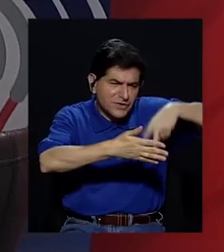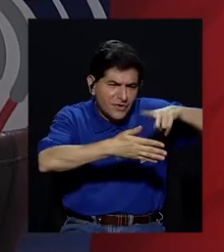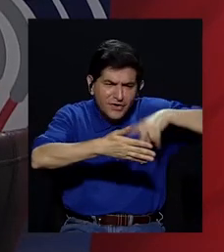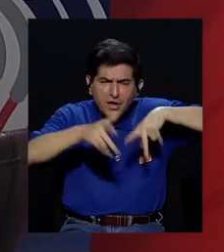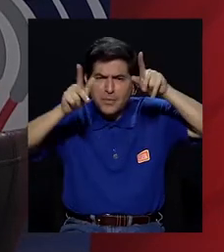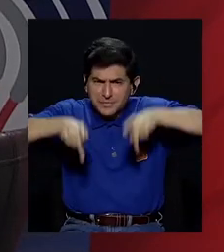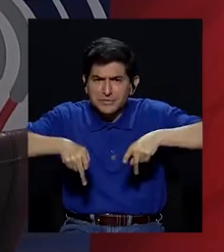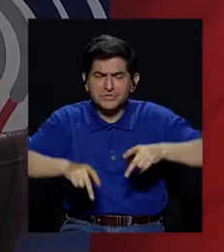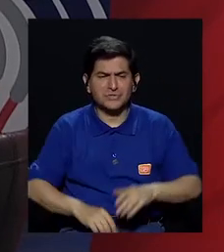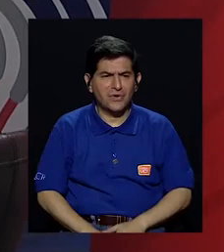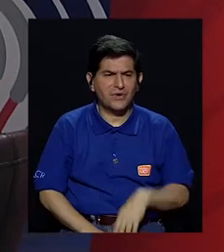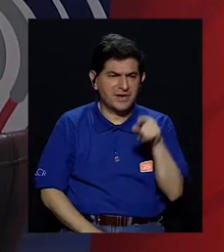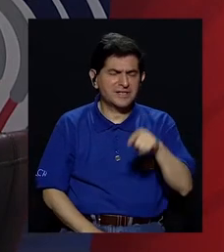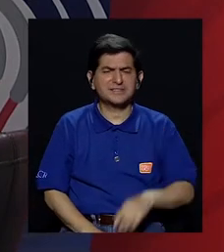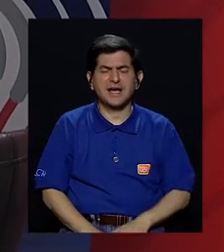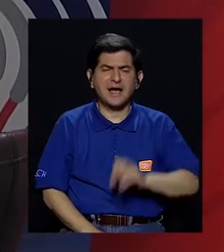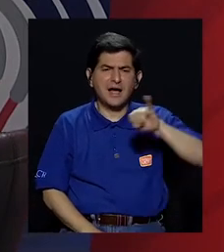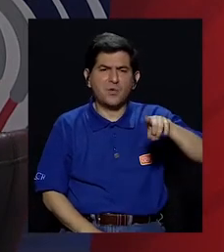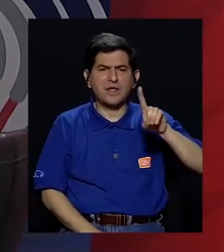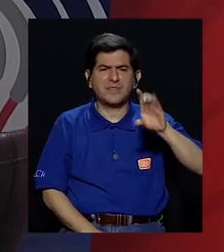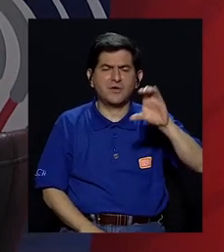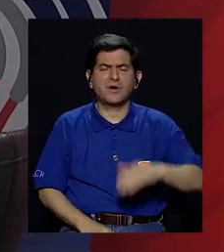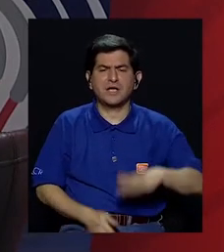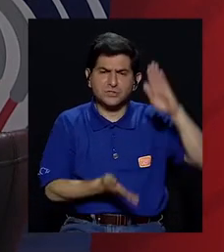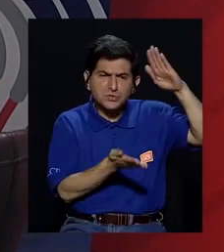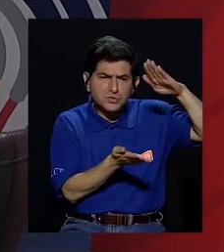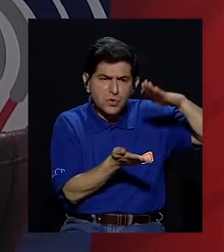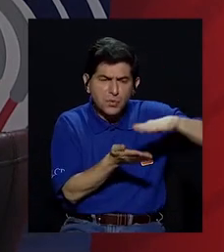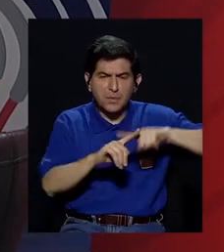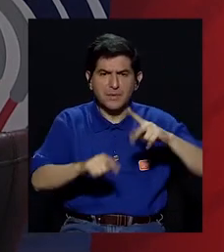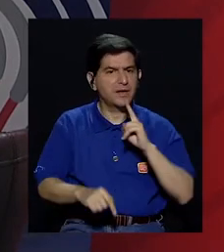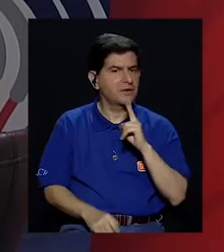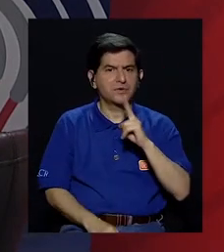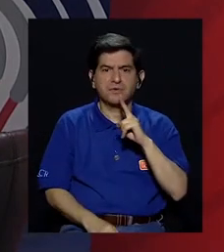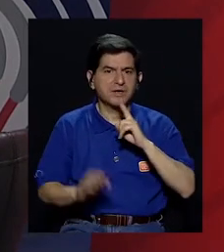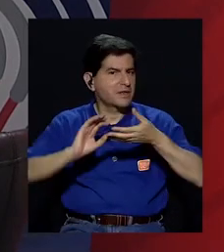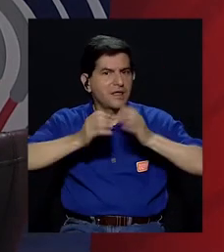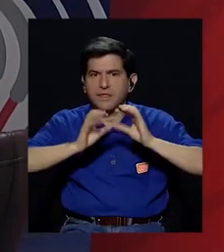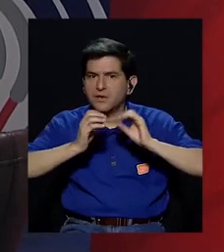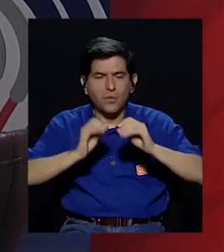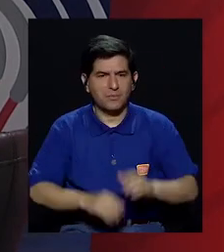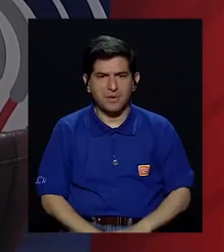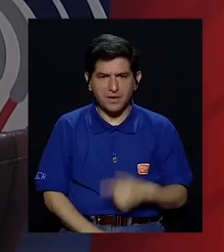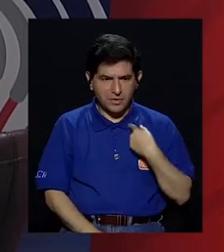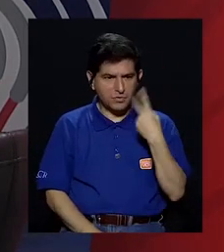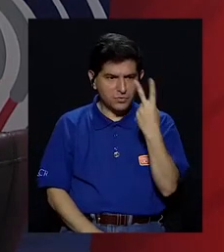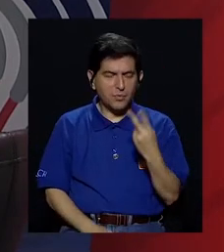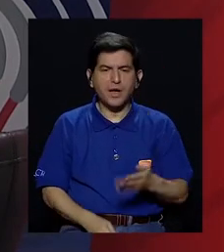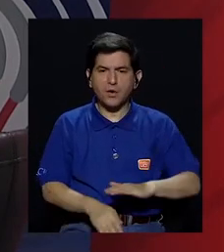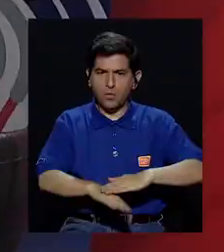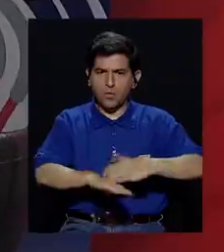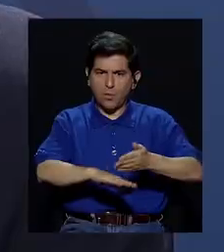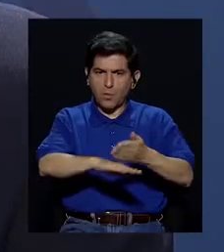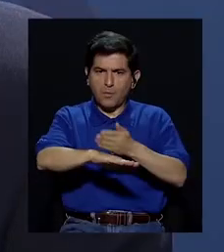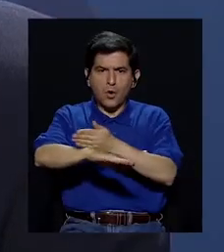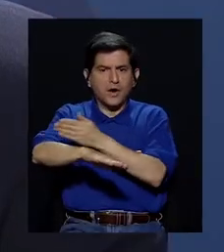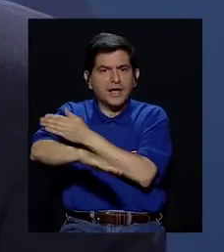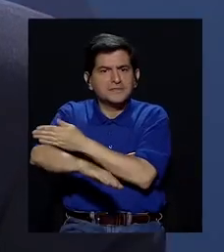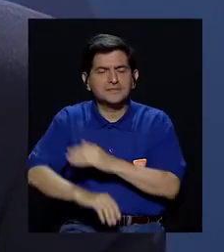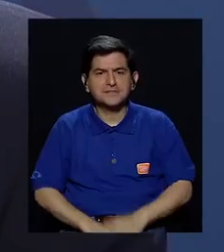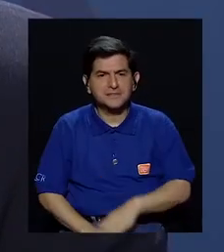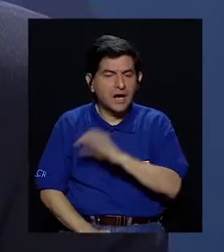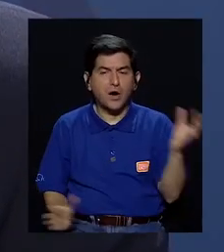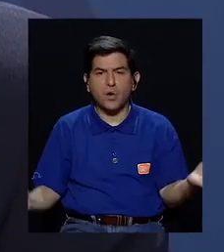leo mucho a la gente se está enfriando juan diego pero pero no es real en datos porque el datos yo lo veo que sigue creciendo o